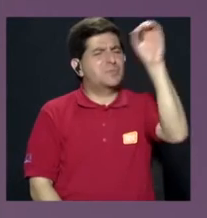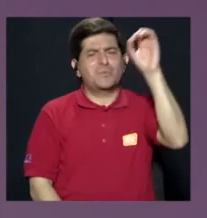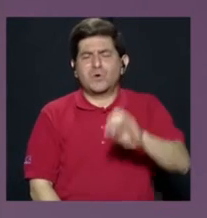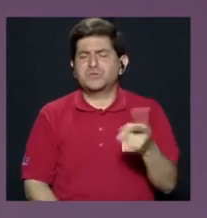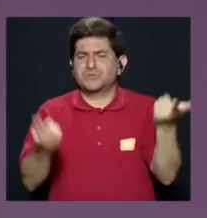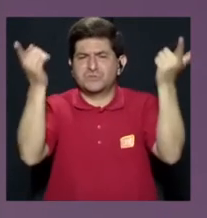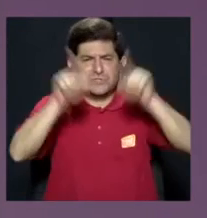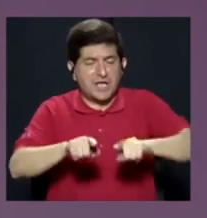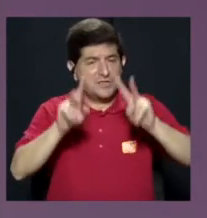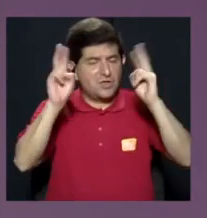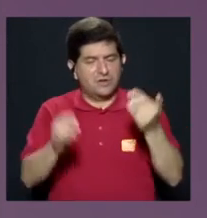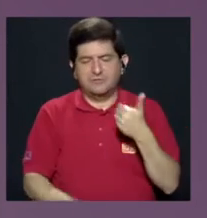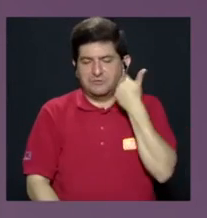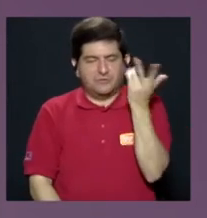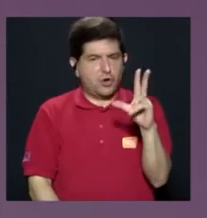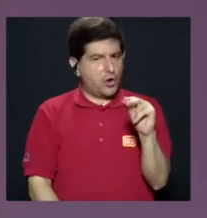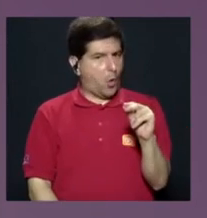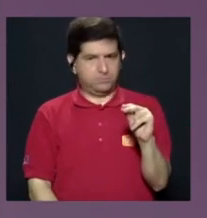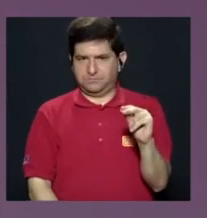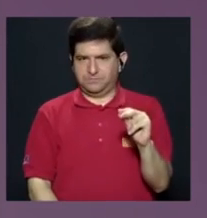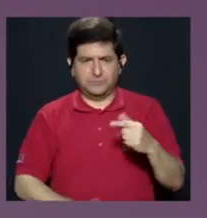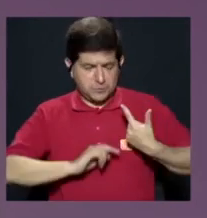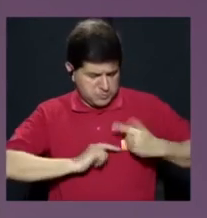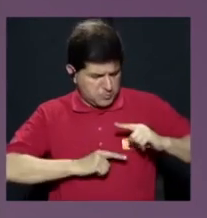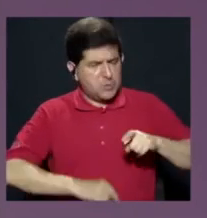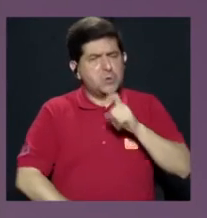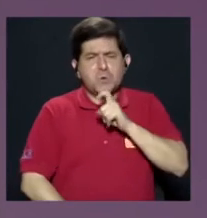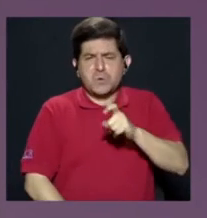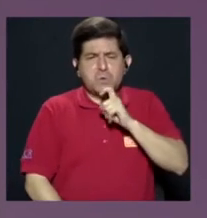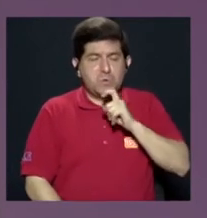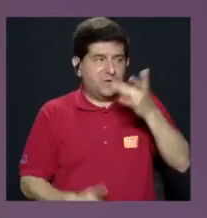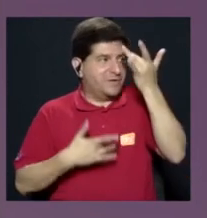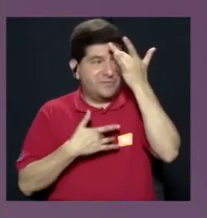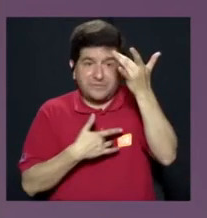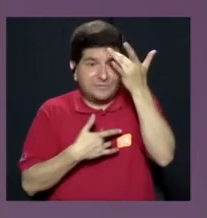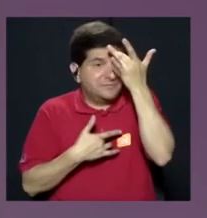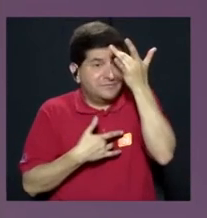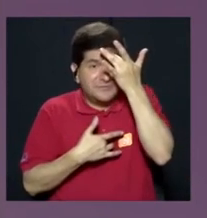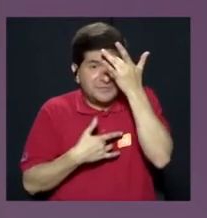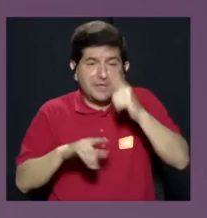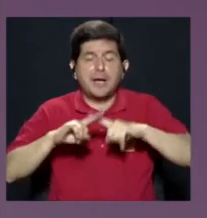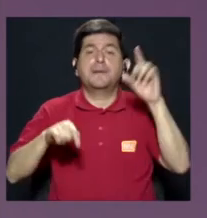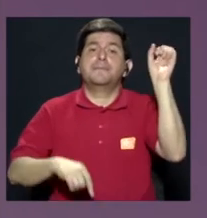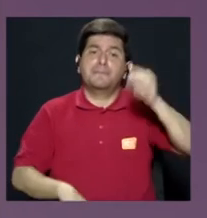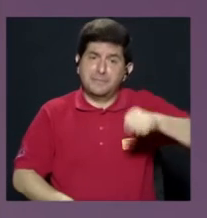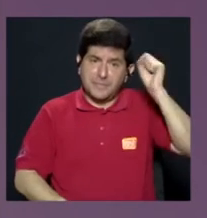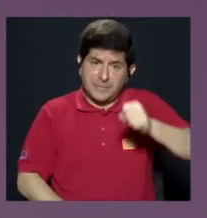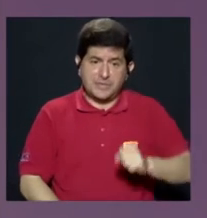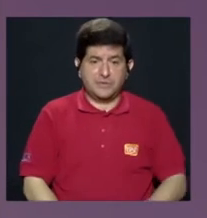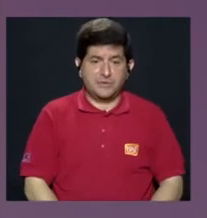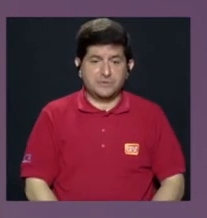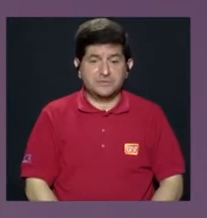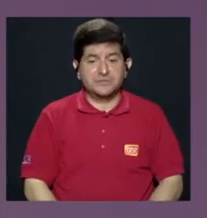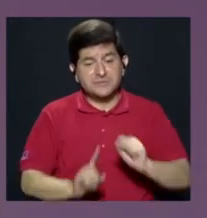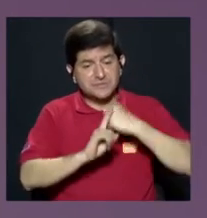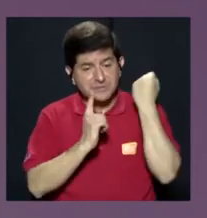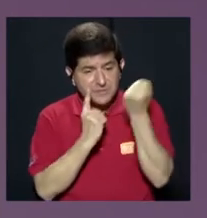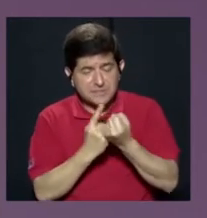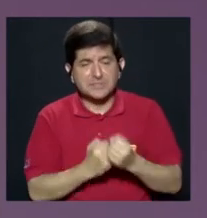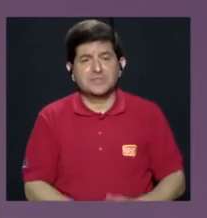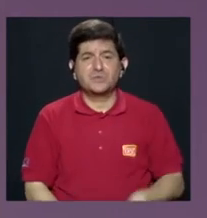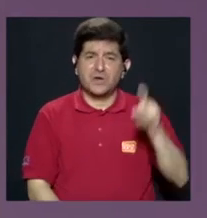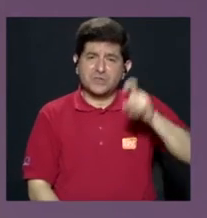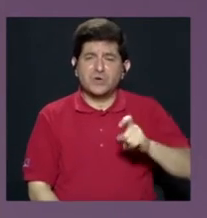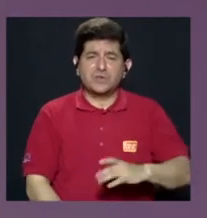pasamos. No es un tema fácil, el duelo es lo más difícil, no es una enfermedad, pero sí es pues un tema de llevarlo con